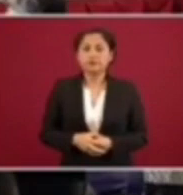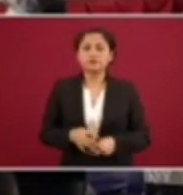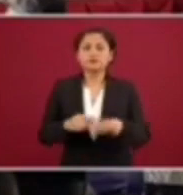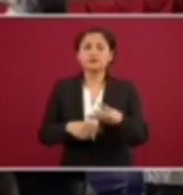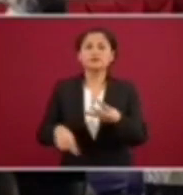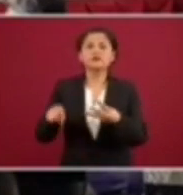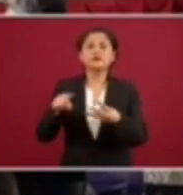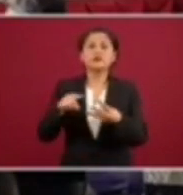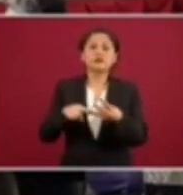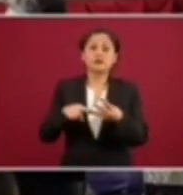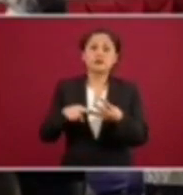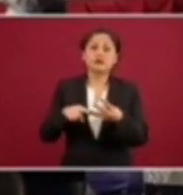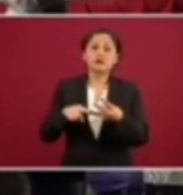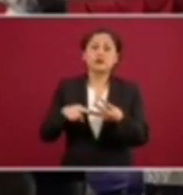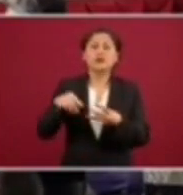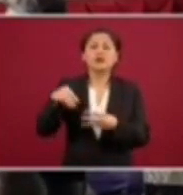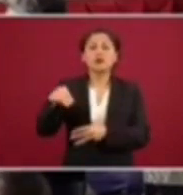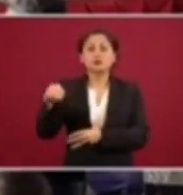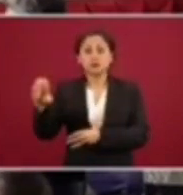Movimiento Ciudadano,